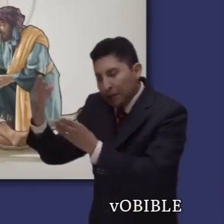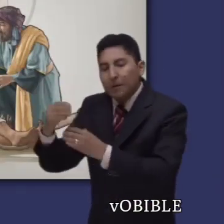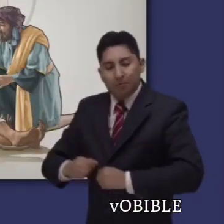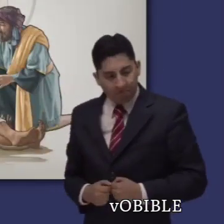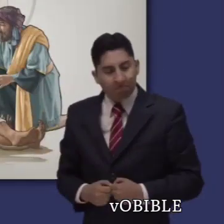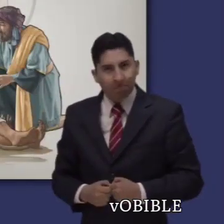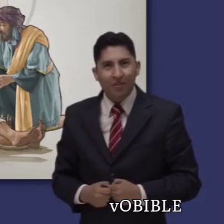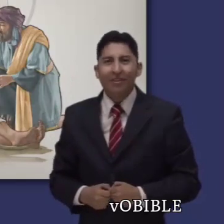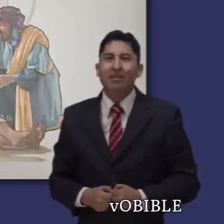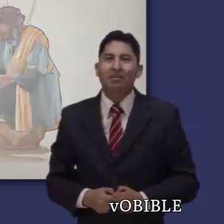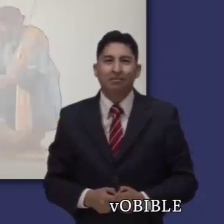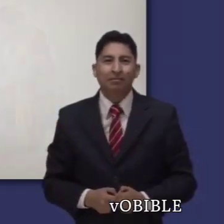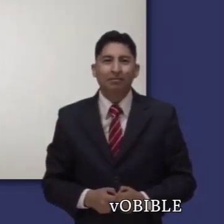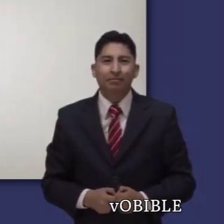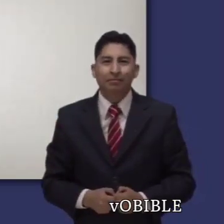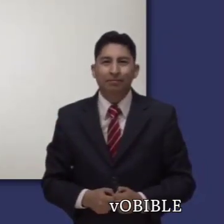ejemplo.